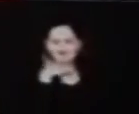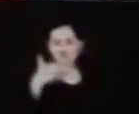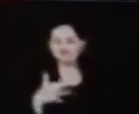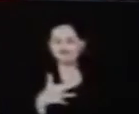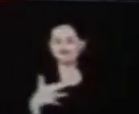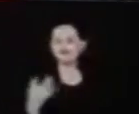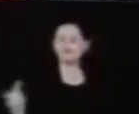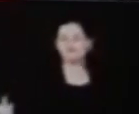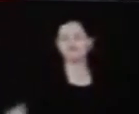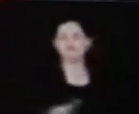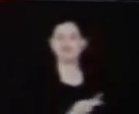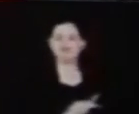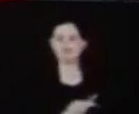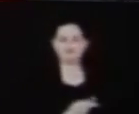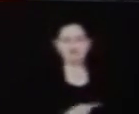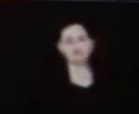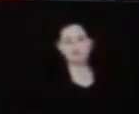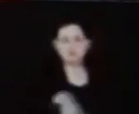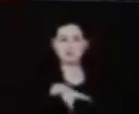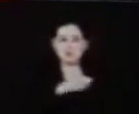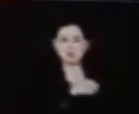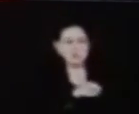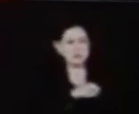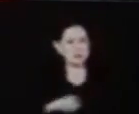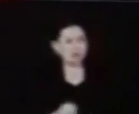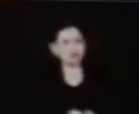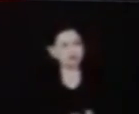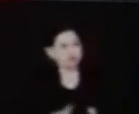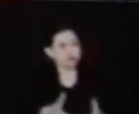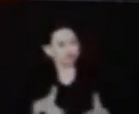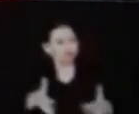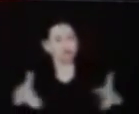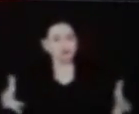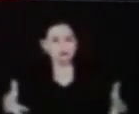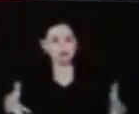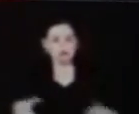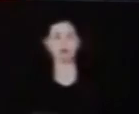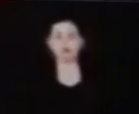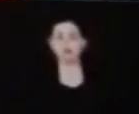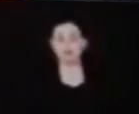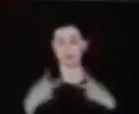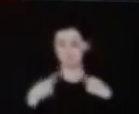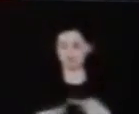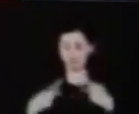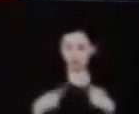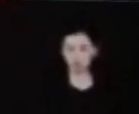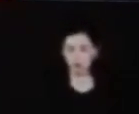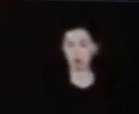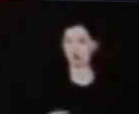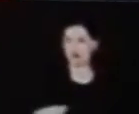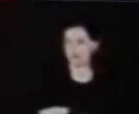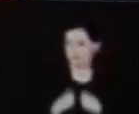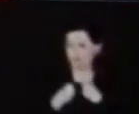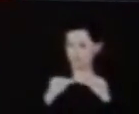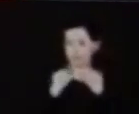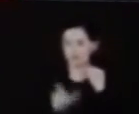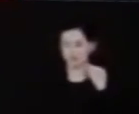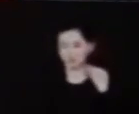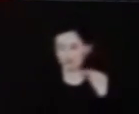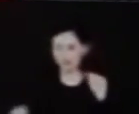el dominio de la delincuencia. El ciudadano mexicano en la actualidad